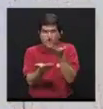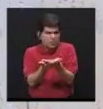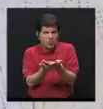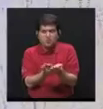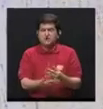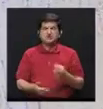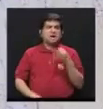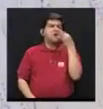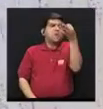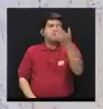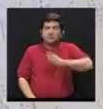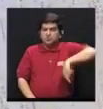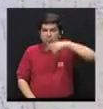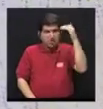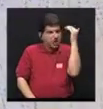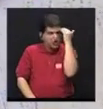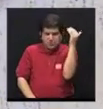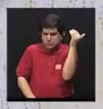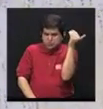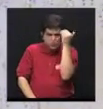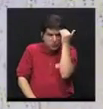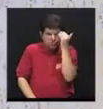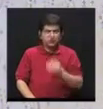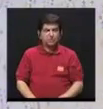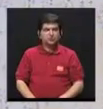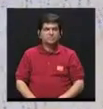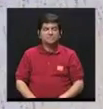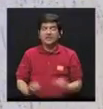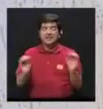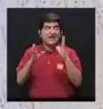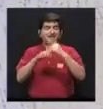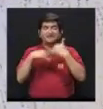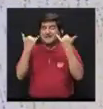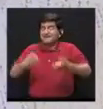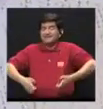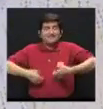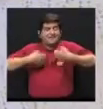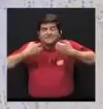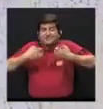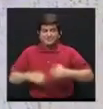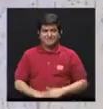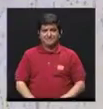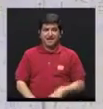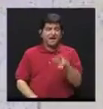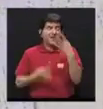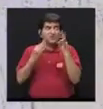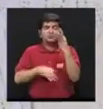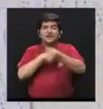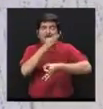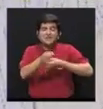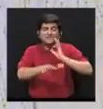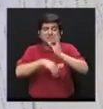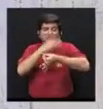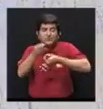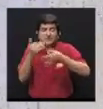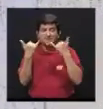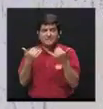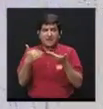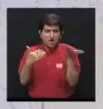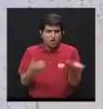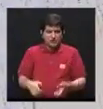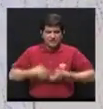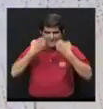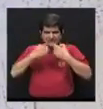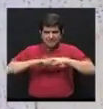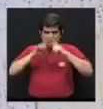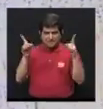nosotros conozcamos, hacer nada que ya no exista. O sea, van a tratar de sustituir cosas que ya existen, pero que están en manos